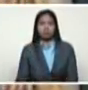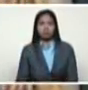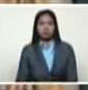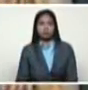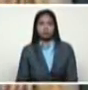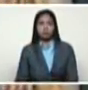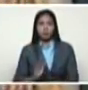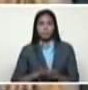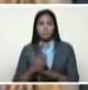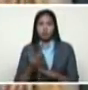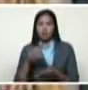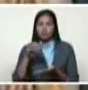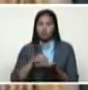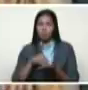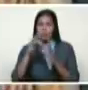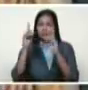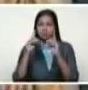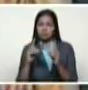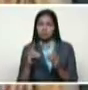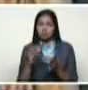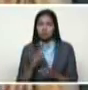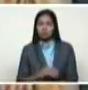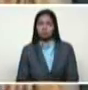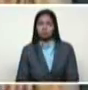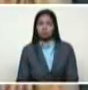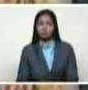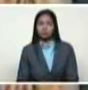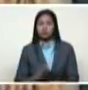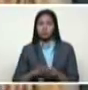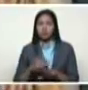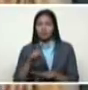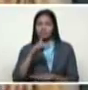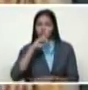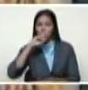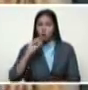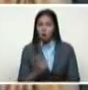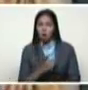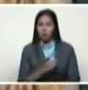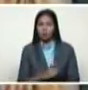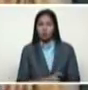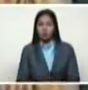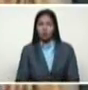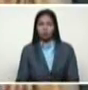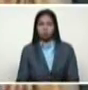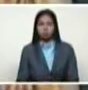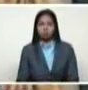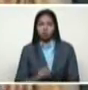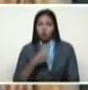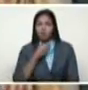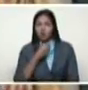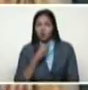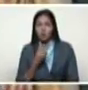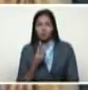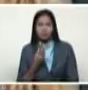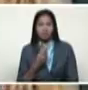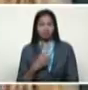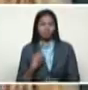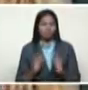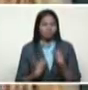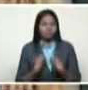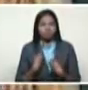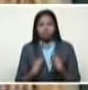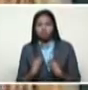¿Por qué toman estas decisiones? ¿Por qué la toman? Por odio, por venganza, por frustración,